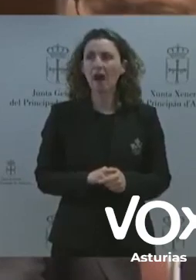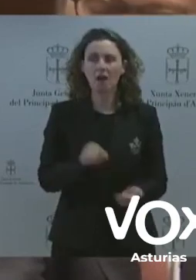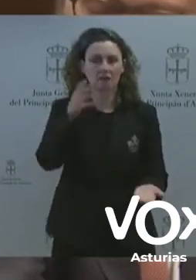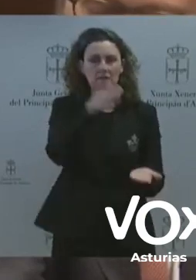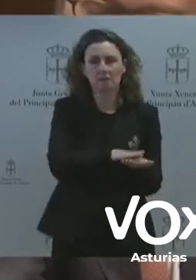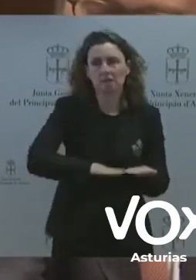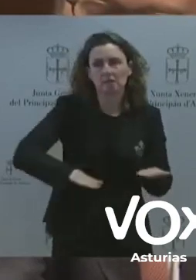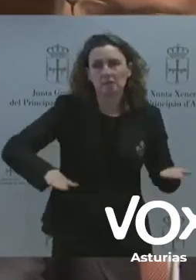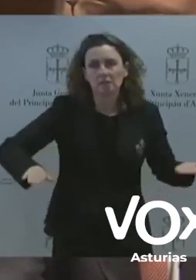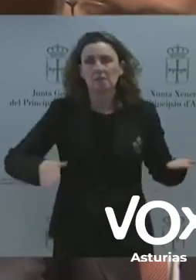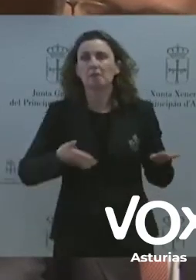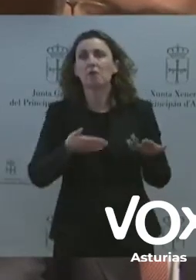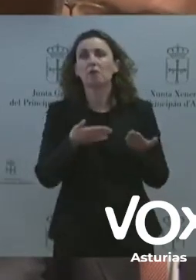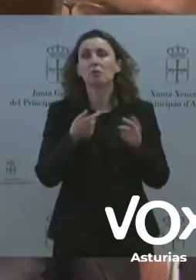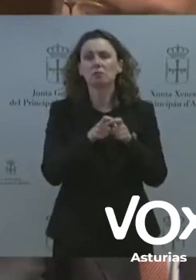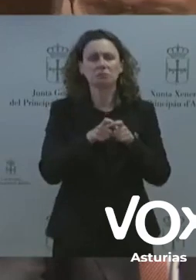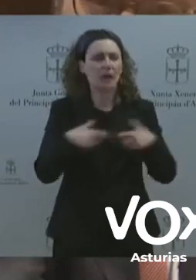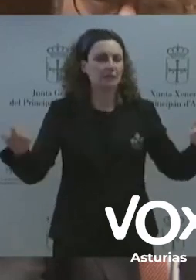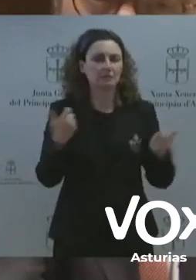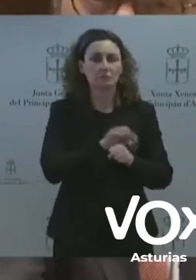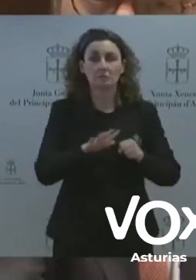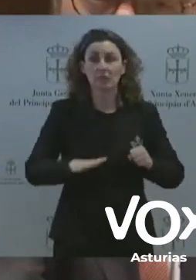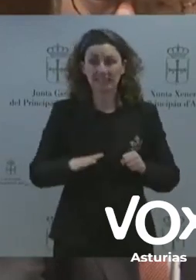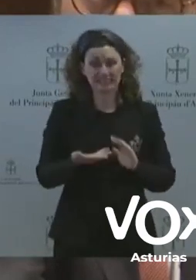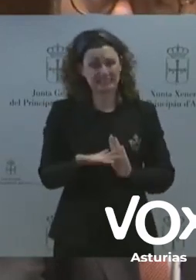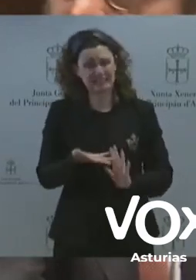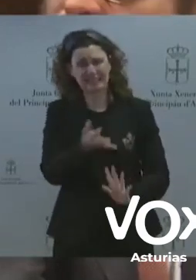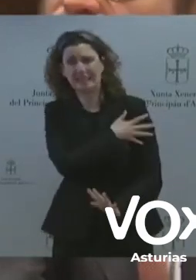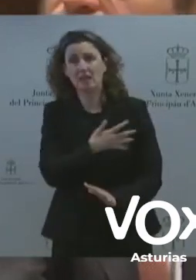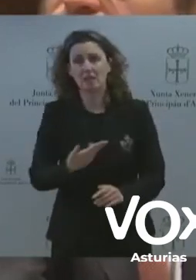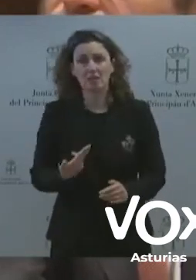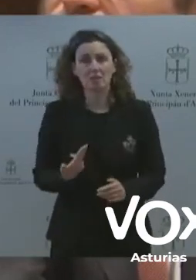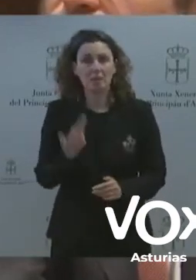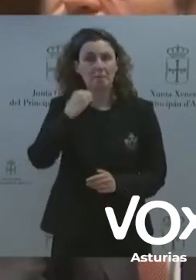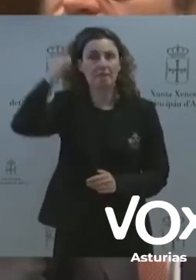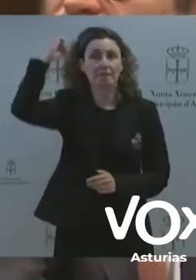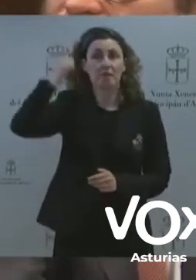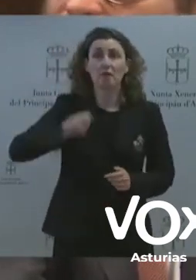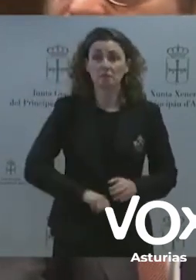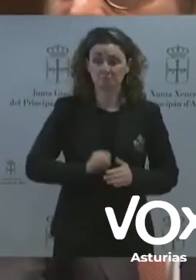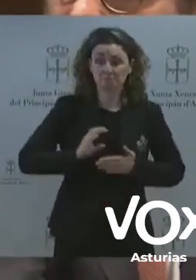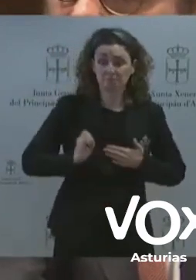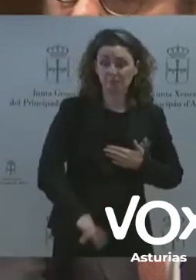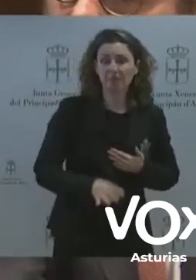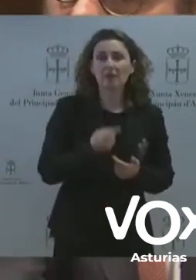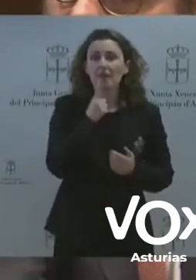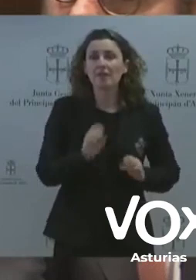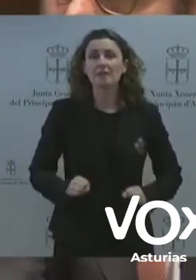mortalidad no esperada, en número de suicidios y en número de abortos. Decían ustedes que iban a salvar las vidas. En estos 4